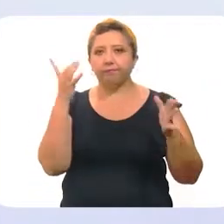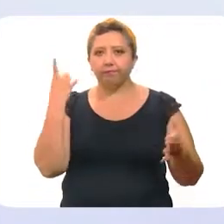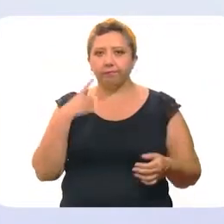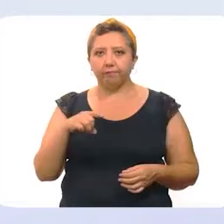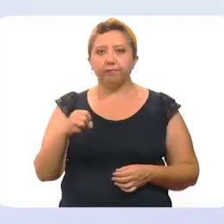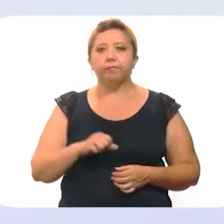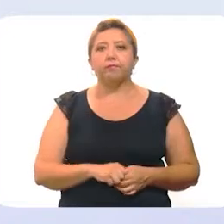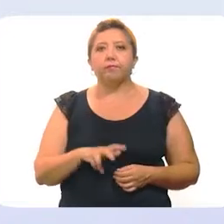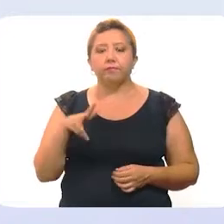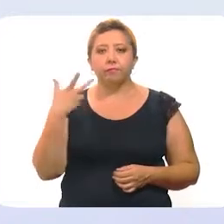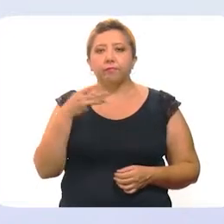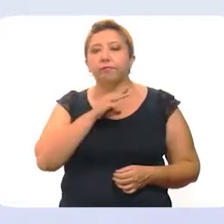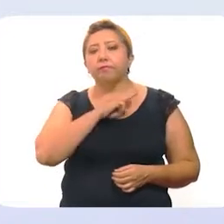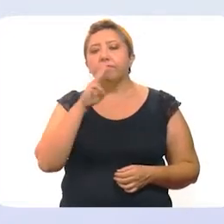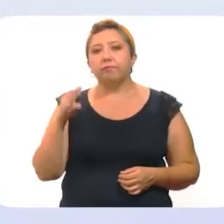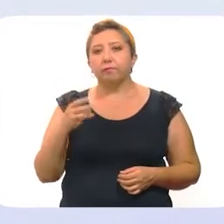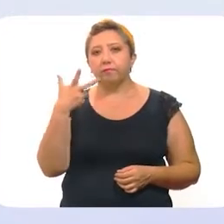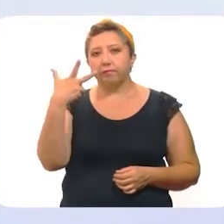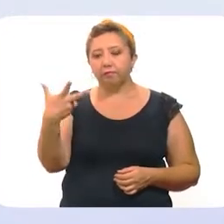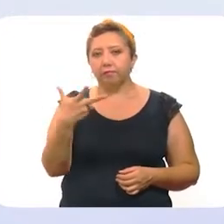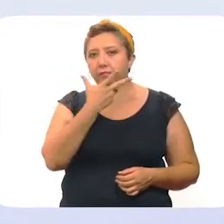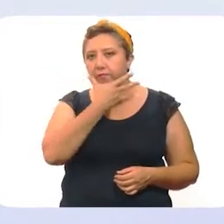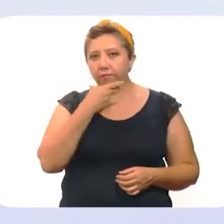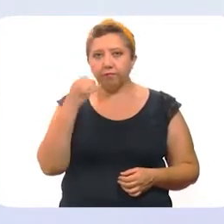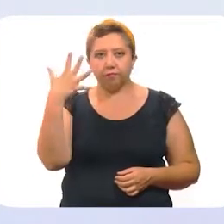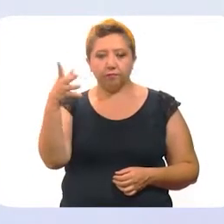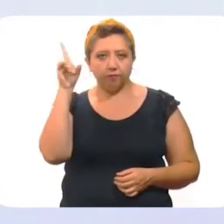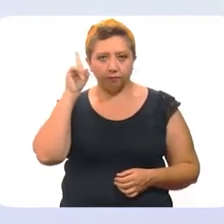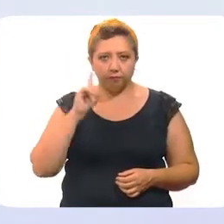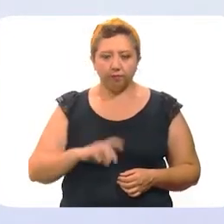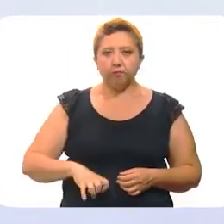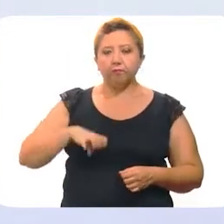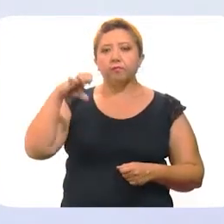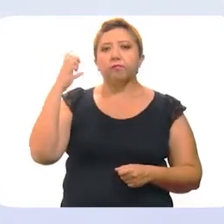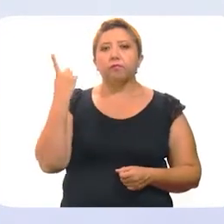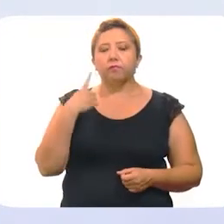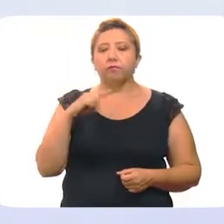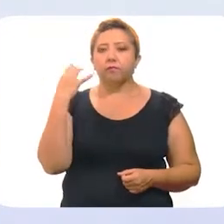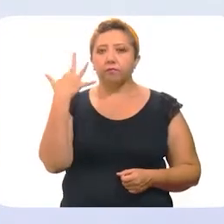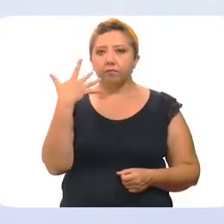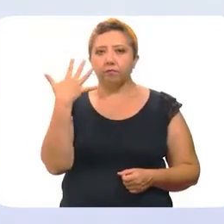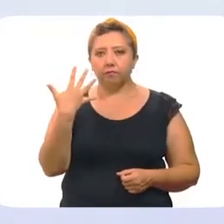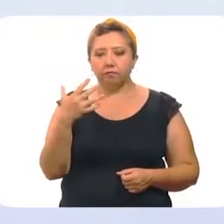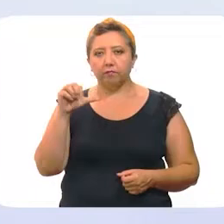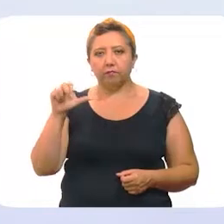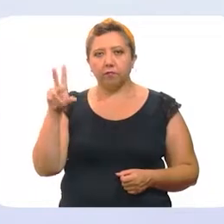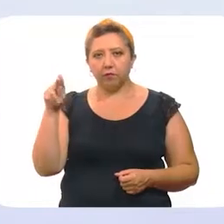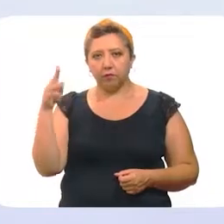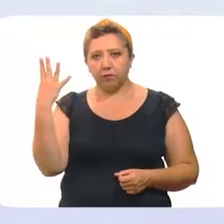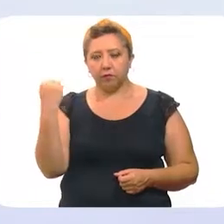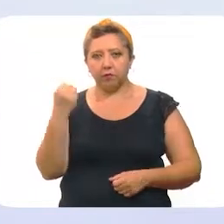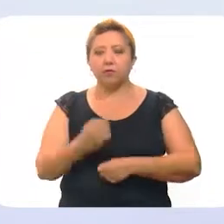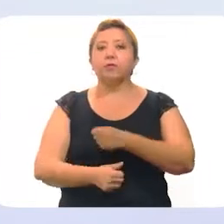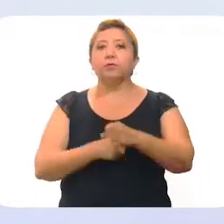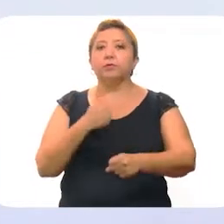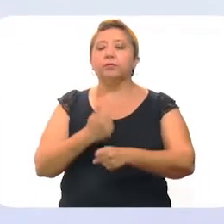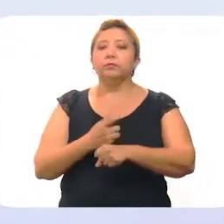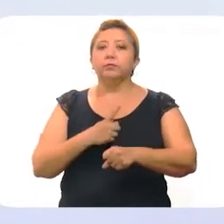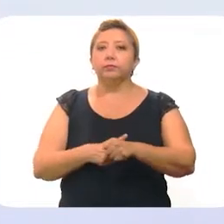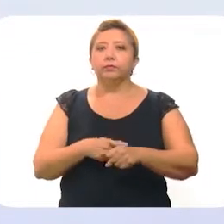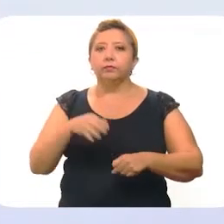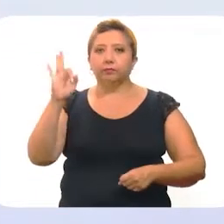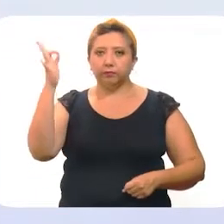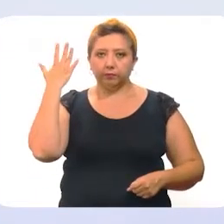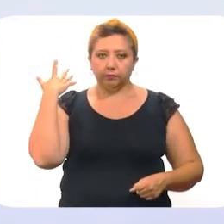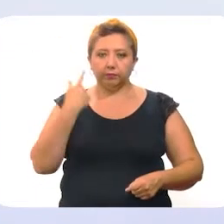informamos de 13 fallecimientos. Son 8 hombres y 5 mujeres, de un rango de edad de 55 a 89 años. Sus